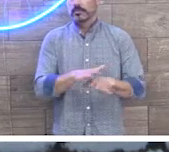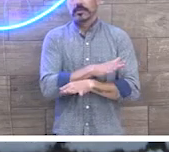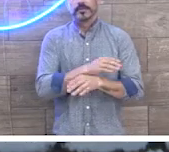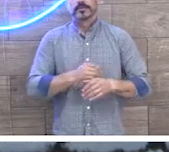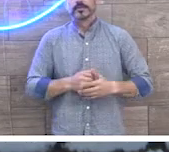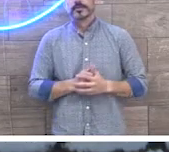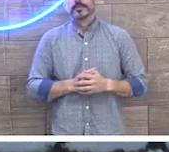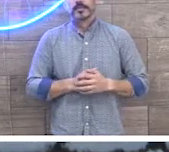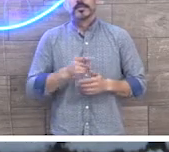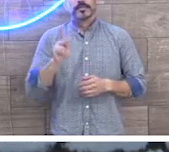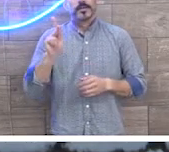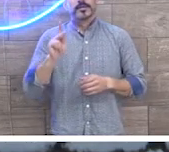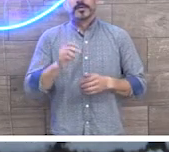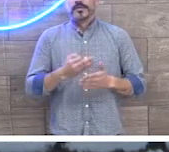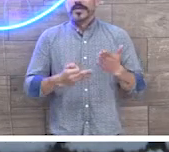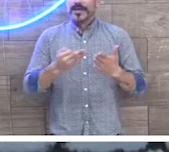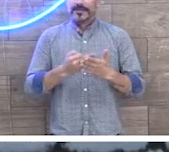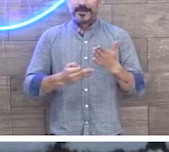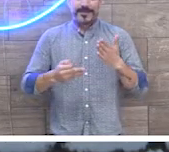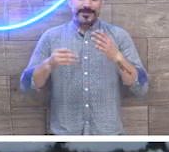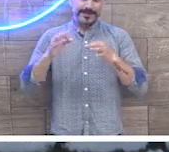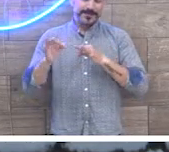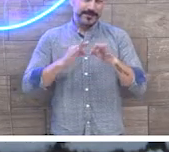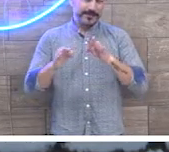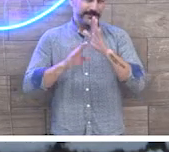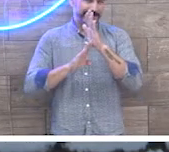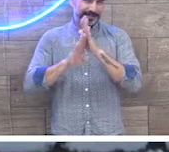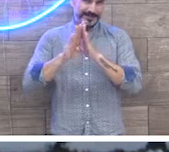pero pues como bien dicen, todavía hay pues muchos